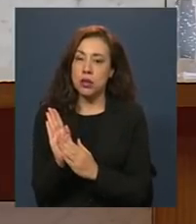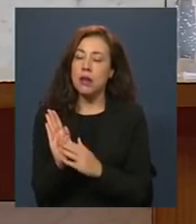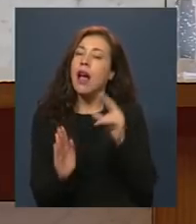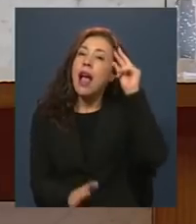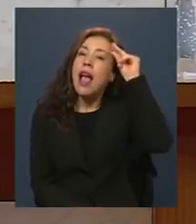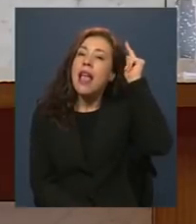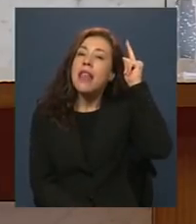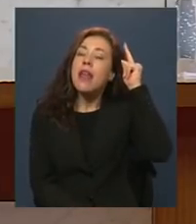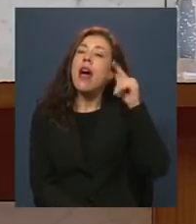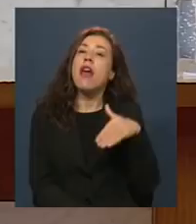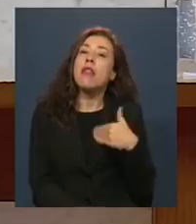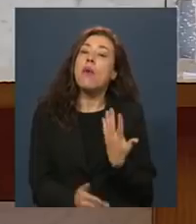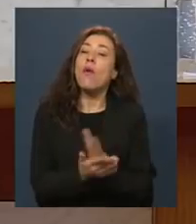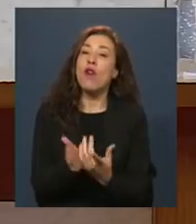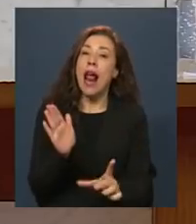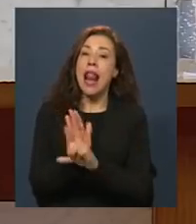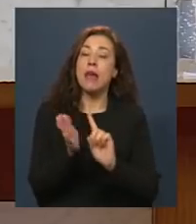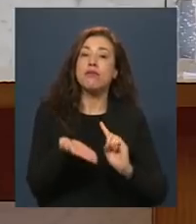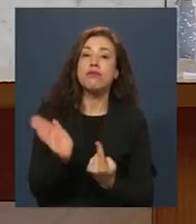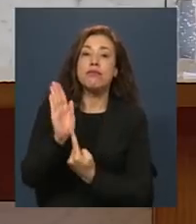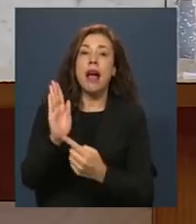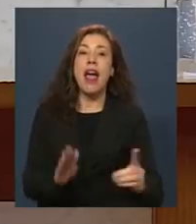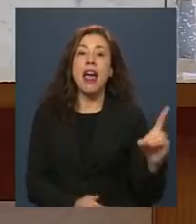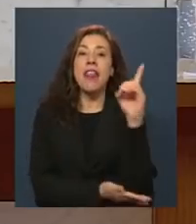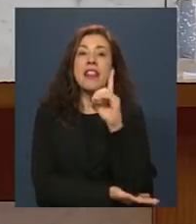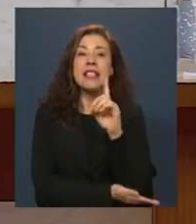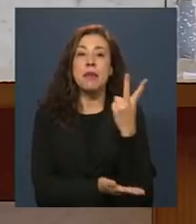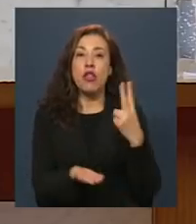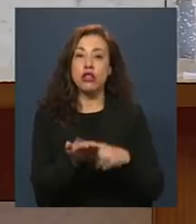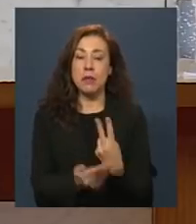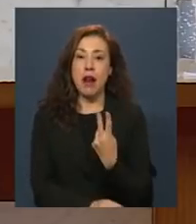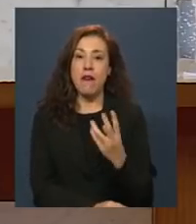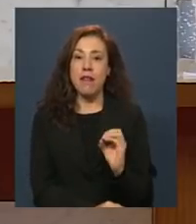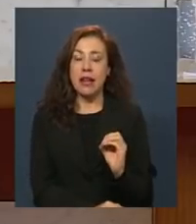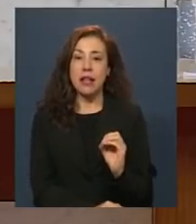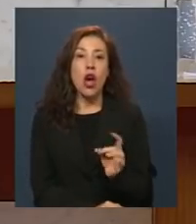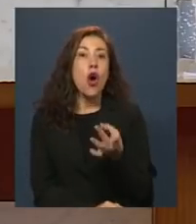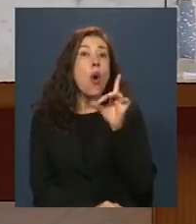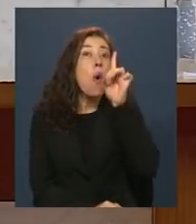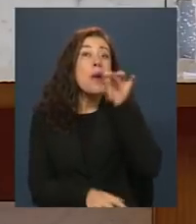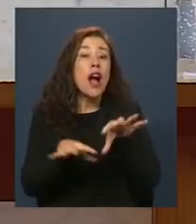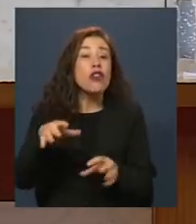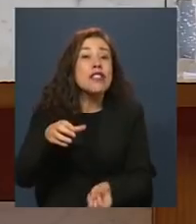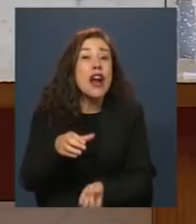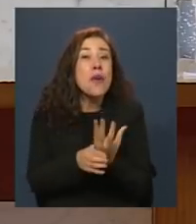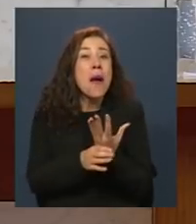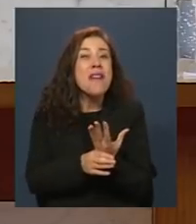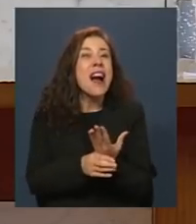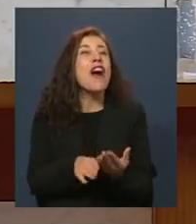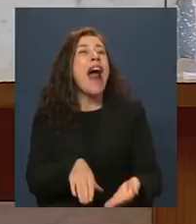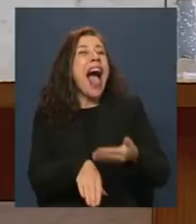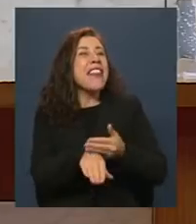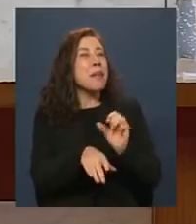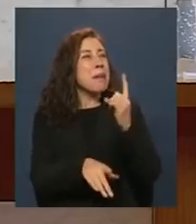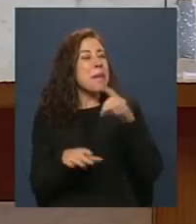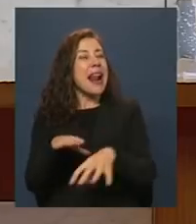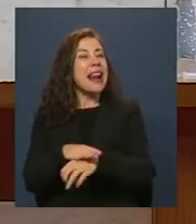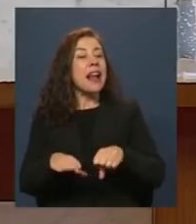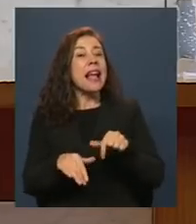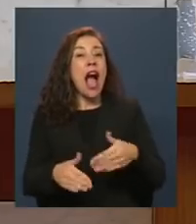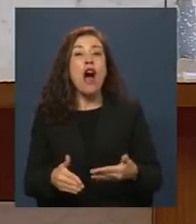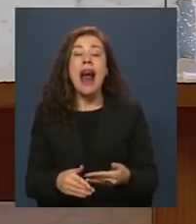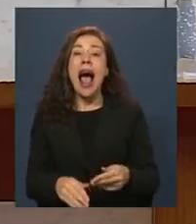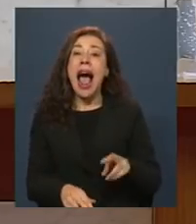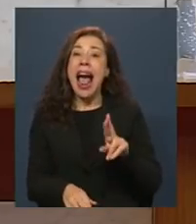idea fue luego objeto de una ley publicada en diciembre del año 2020. La única innovación respecto del primer retiro fue que las altas